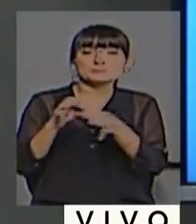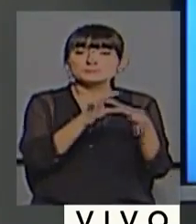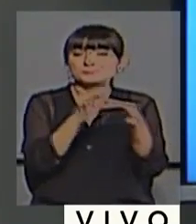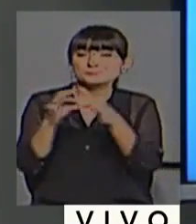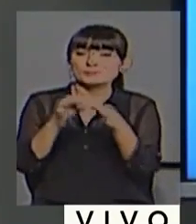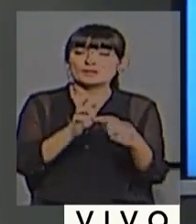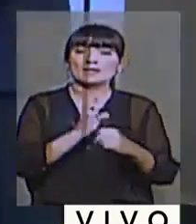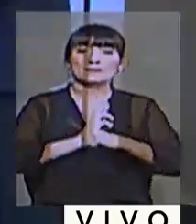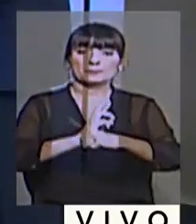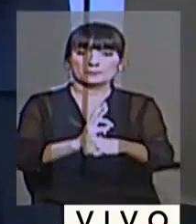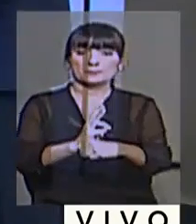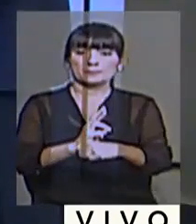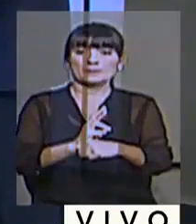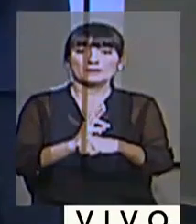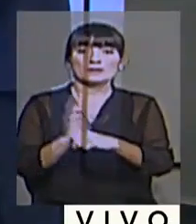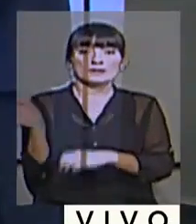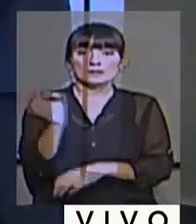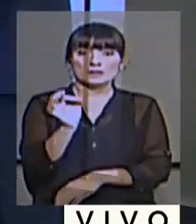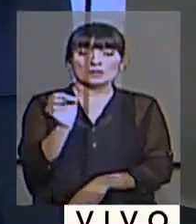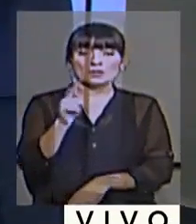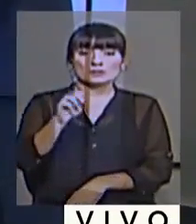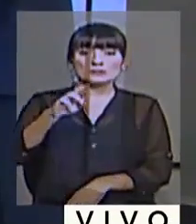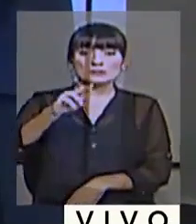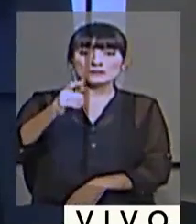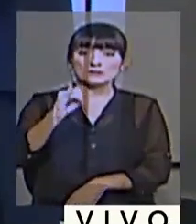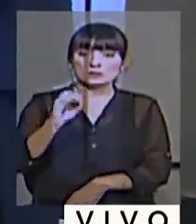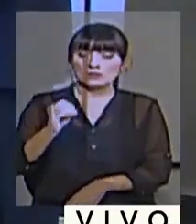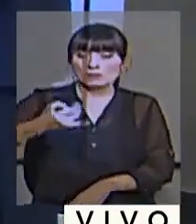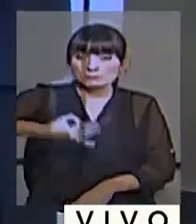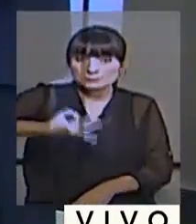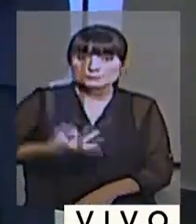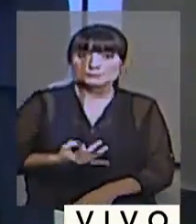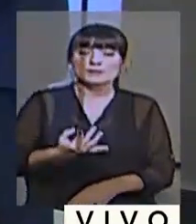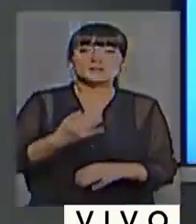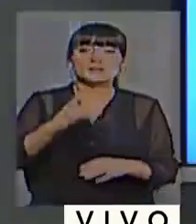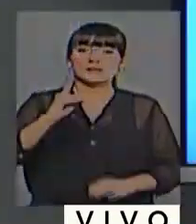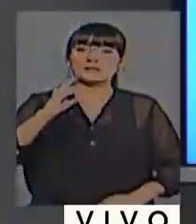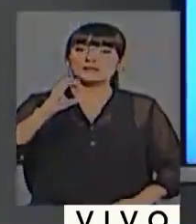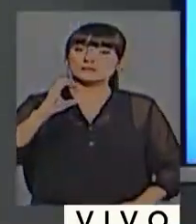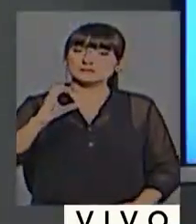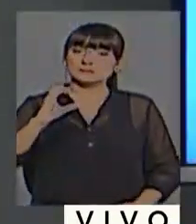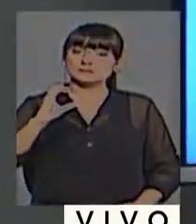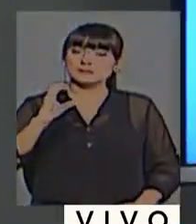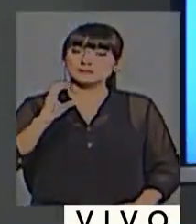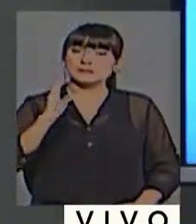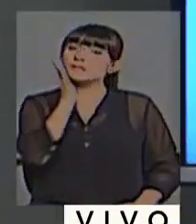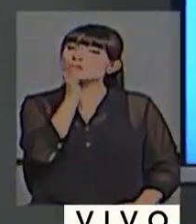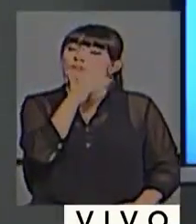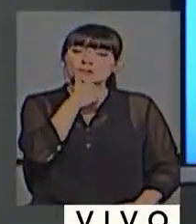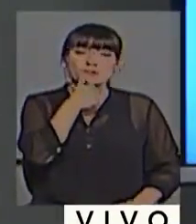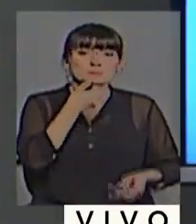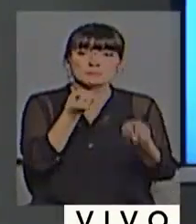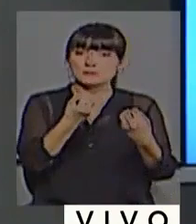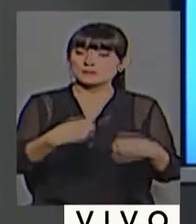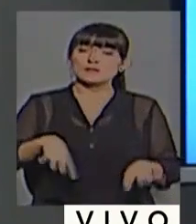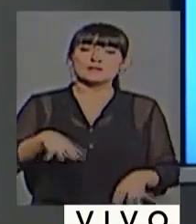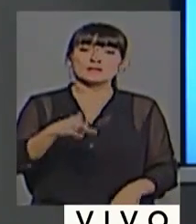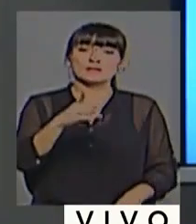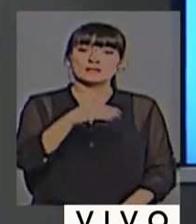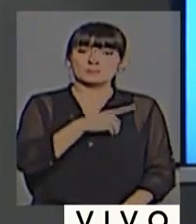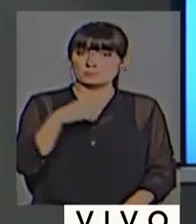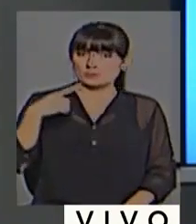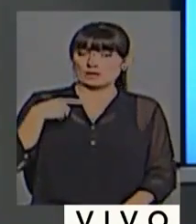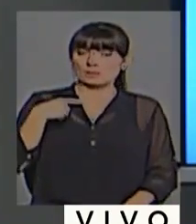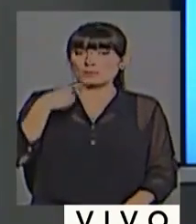representación. Como dijo Sergio Espejo, efectivamente la DC no va a perder quizás número de diputados, pero sí su peso